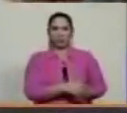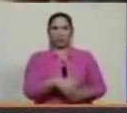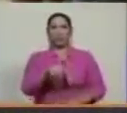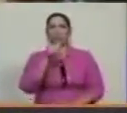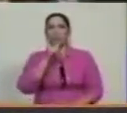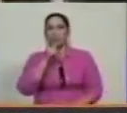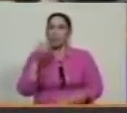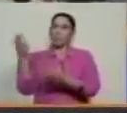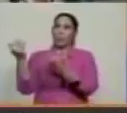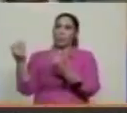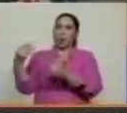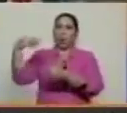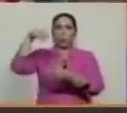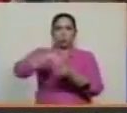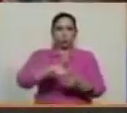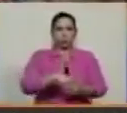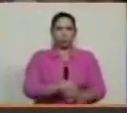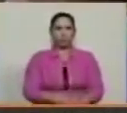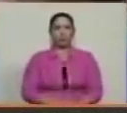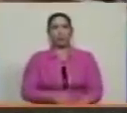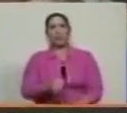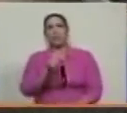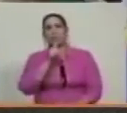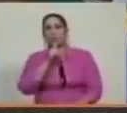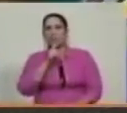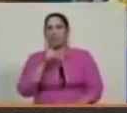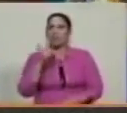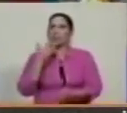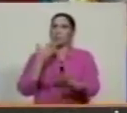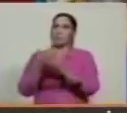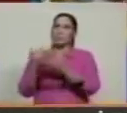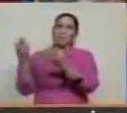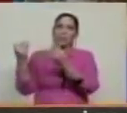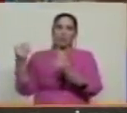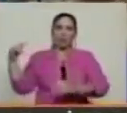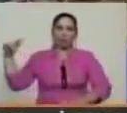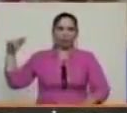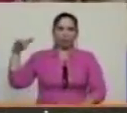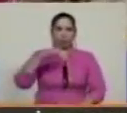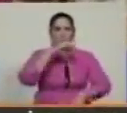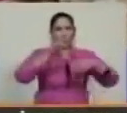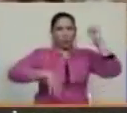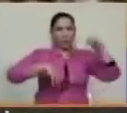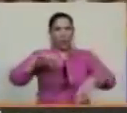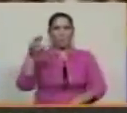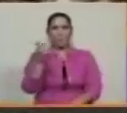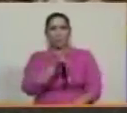pidiendo invasiones? ¿Quién esté pidiendo que vengan los aviones a bombardear a Venezuela?